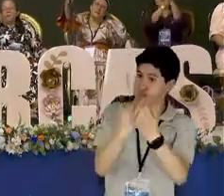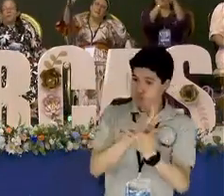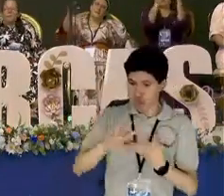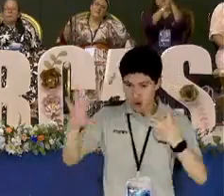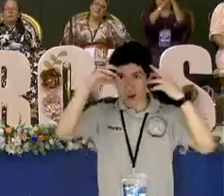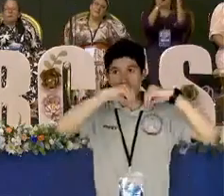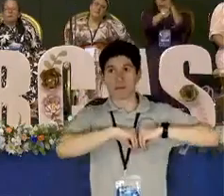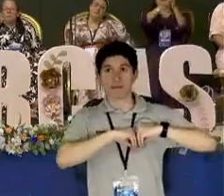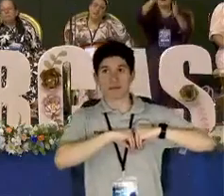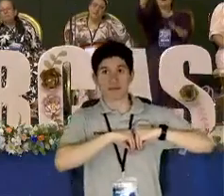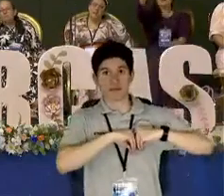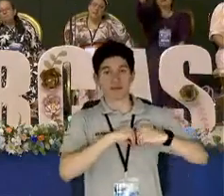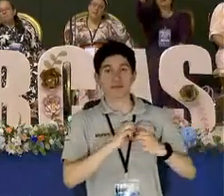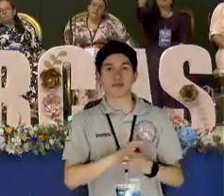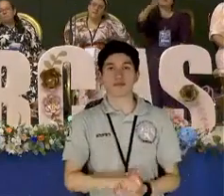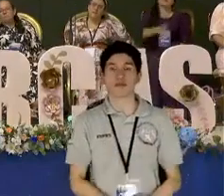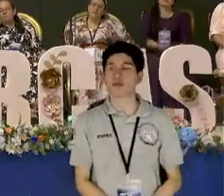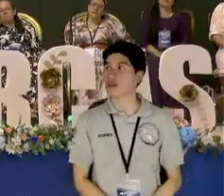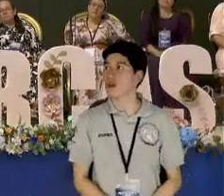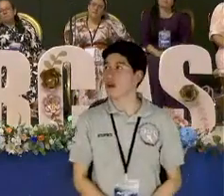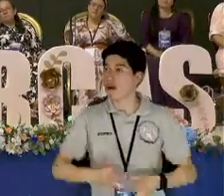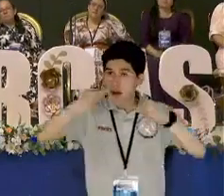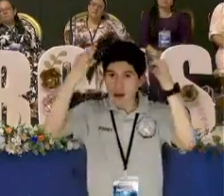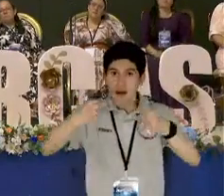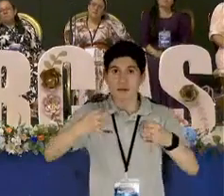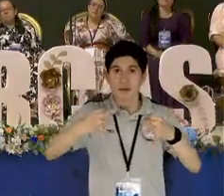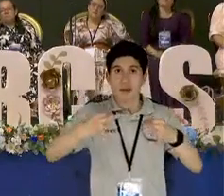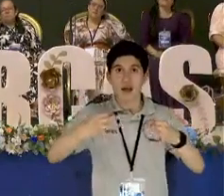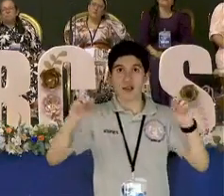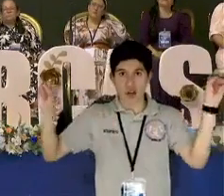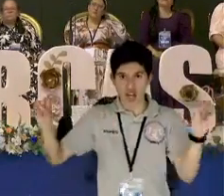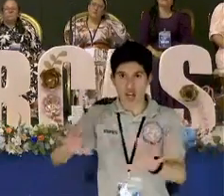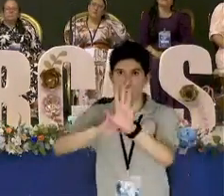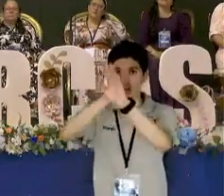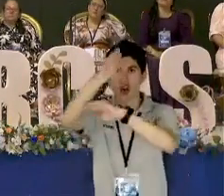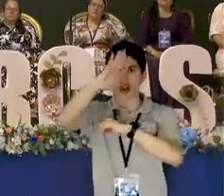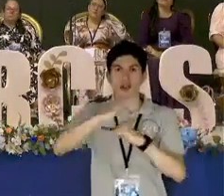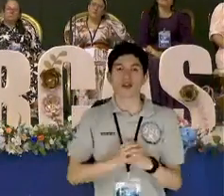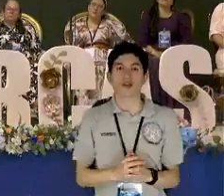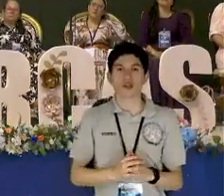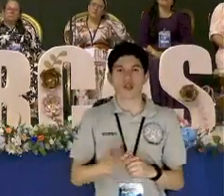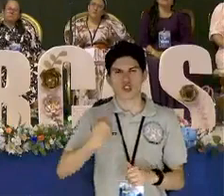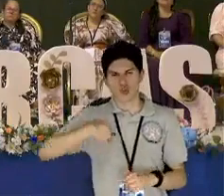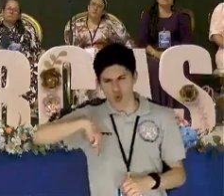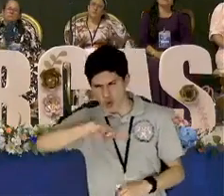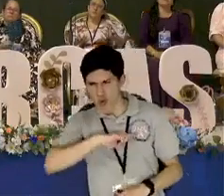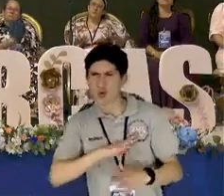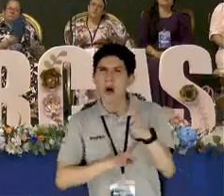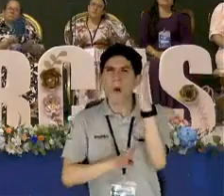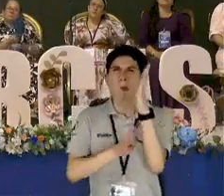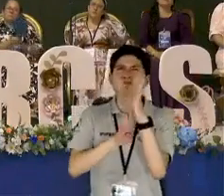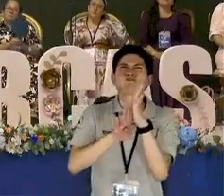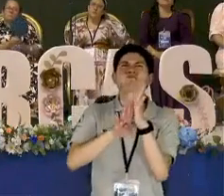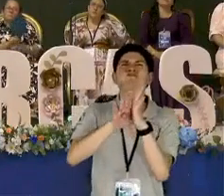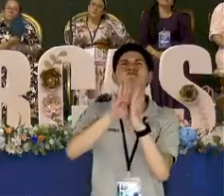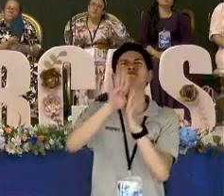este lugar. Cierto, gloria al Señor. Nosotros crecemos como iglesia del Señor,